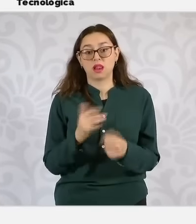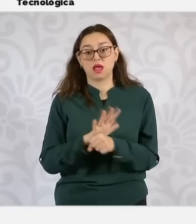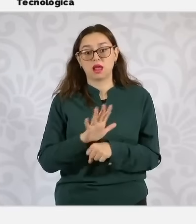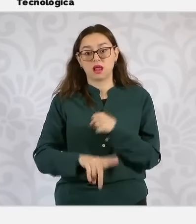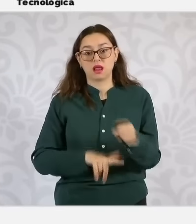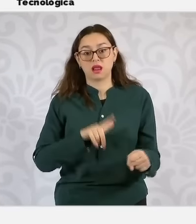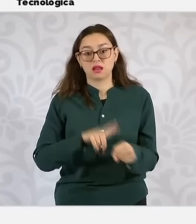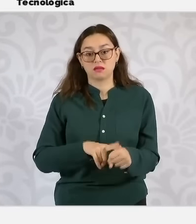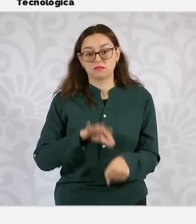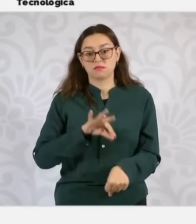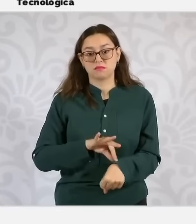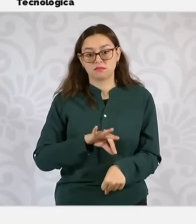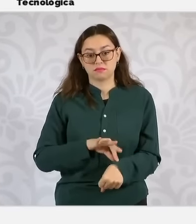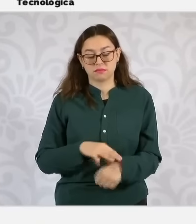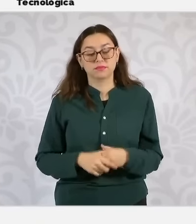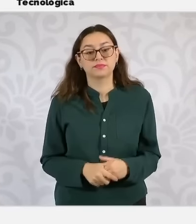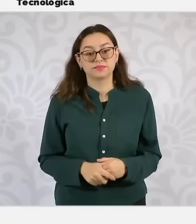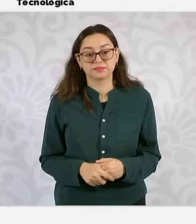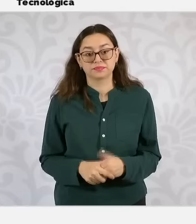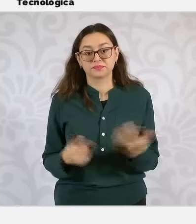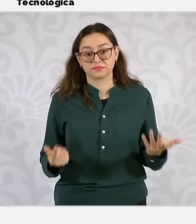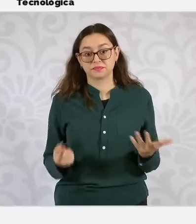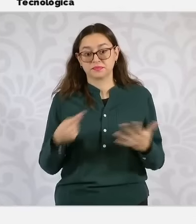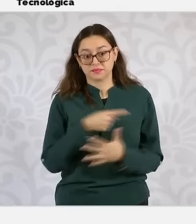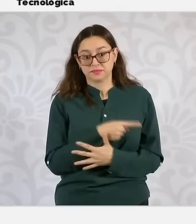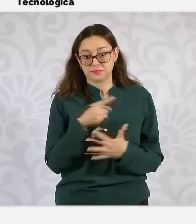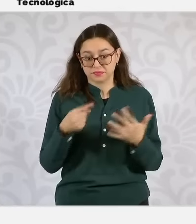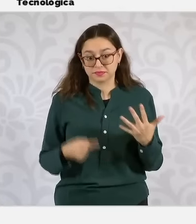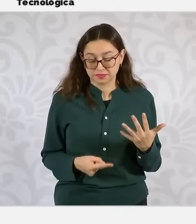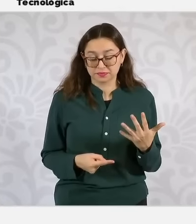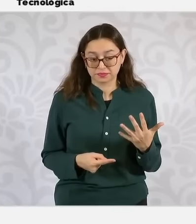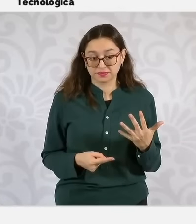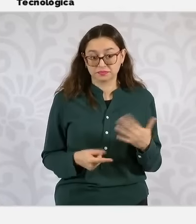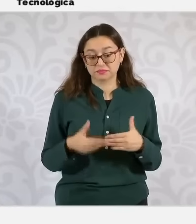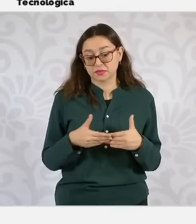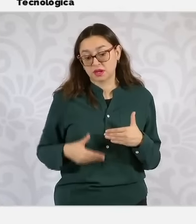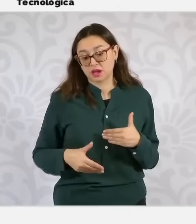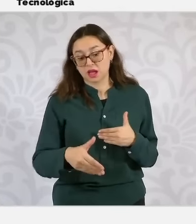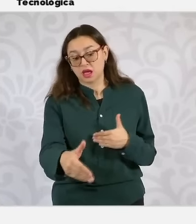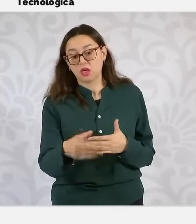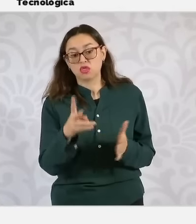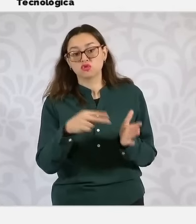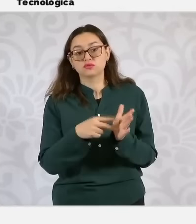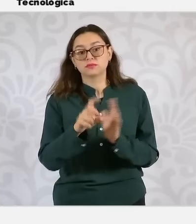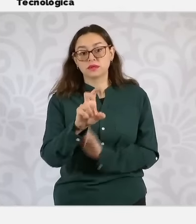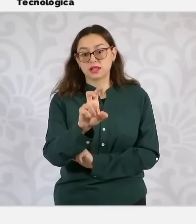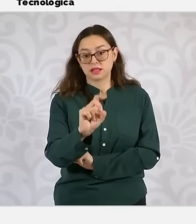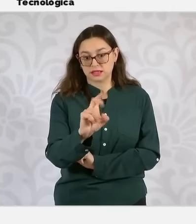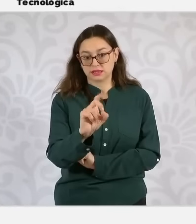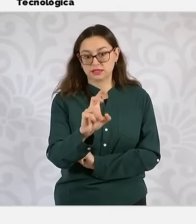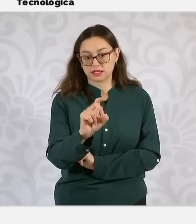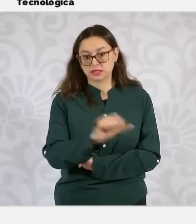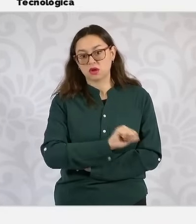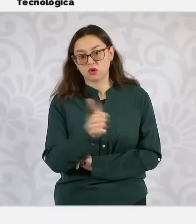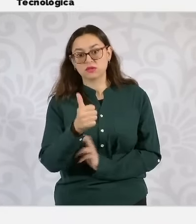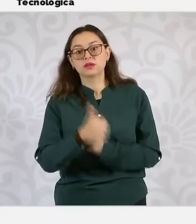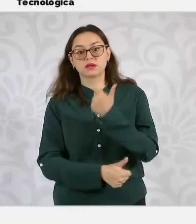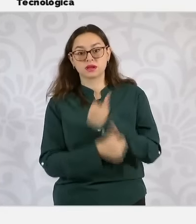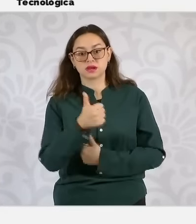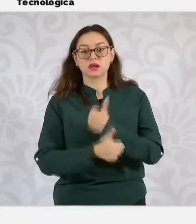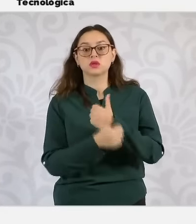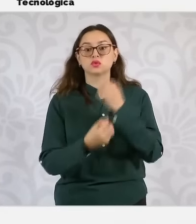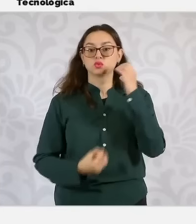y zootecnia. Lo que tenemos proyectado para de aquí al 2030, entre otras carreras, son las